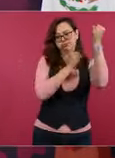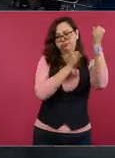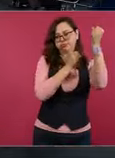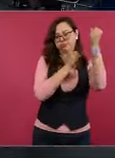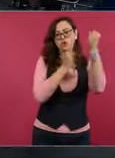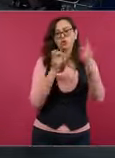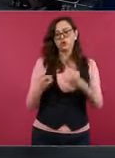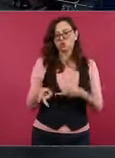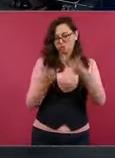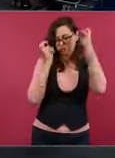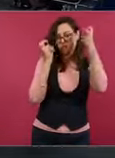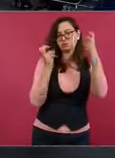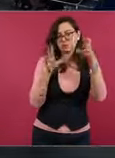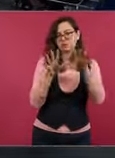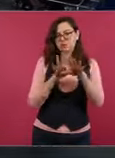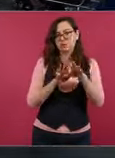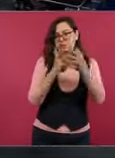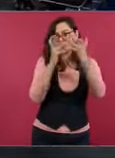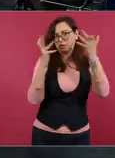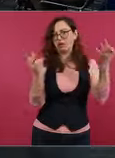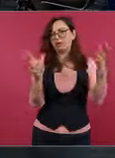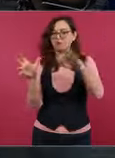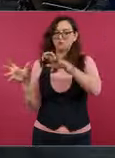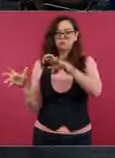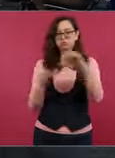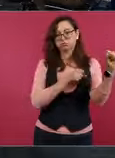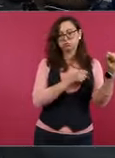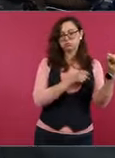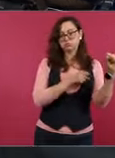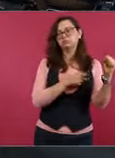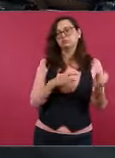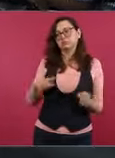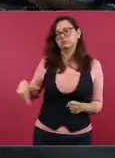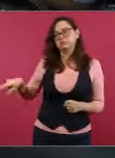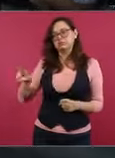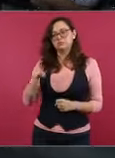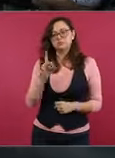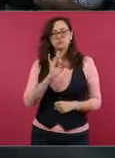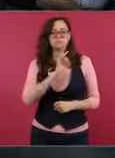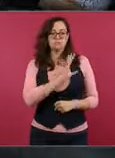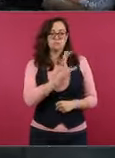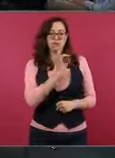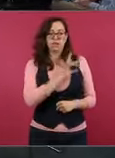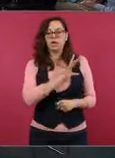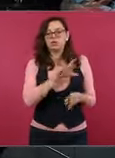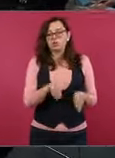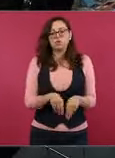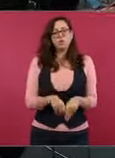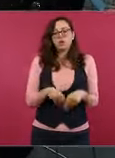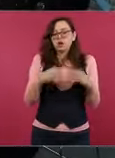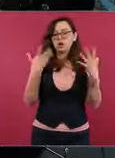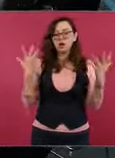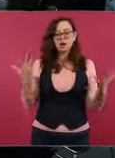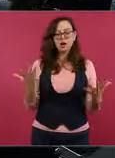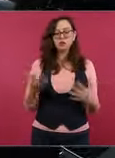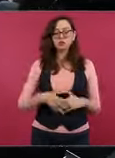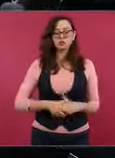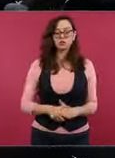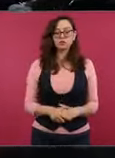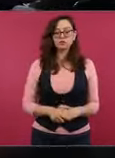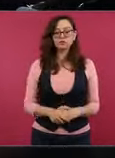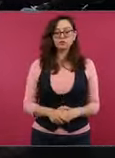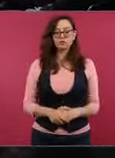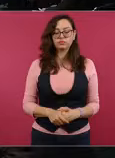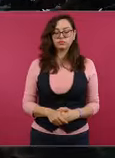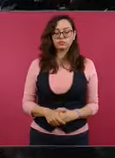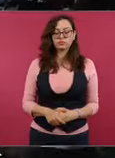más de la mitad de nuestro territorio. No quería